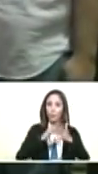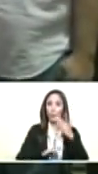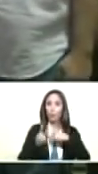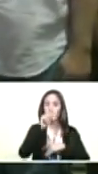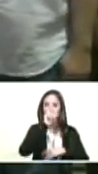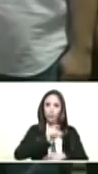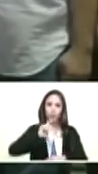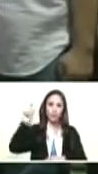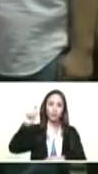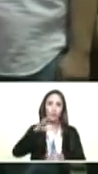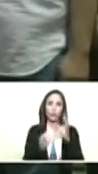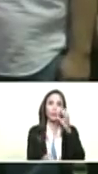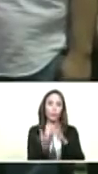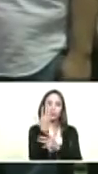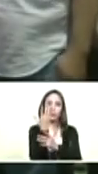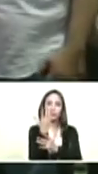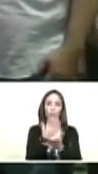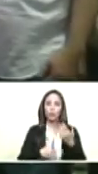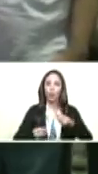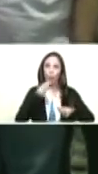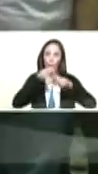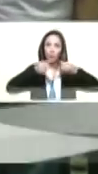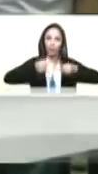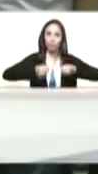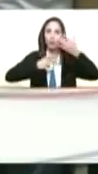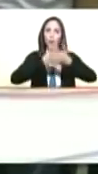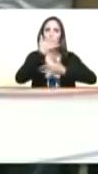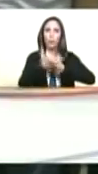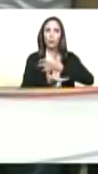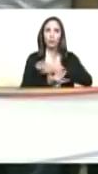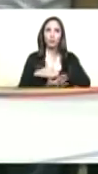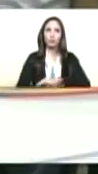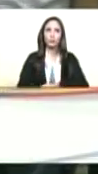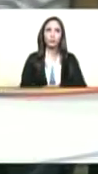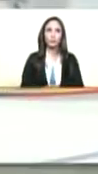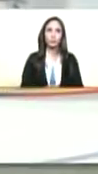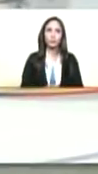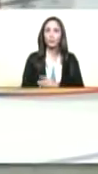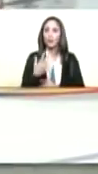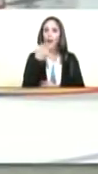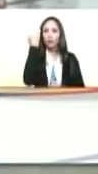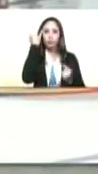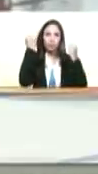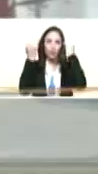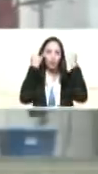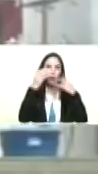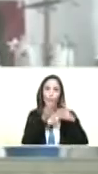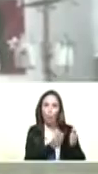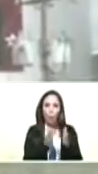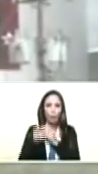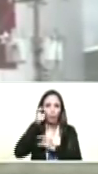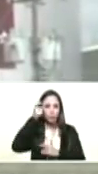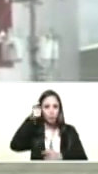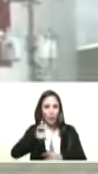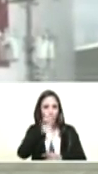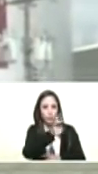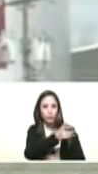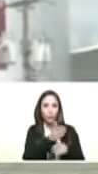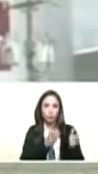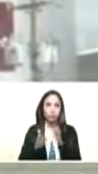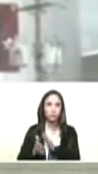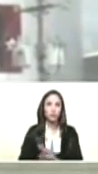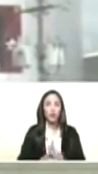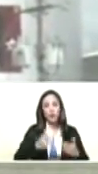2 años de creación de este hermoso proyecto, producto de la organización popular que son los CLAP.